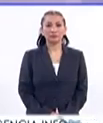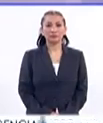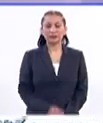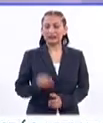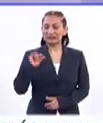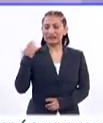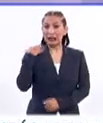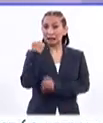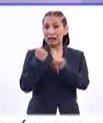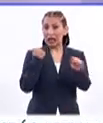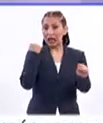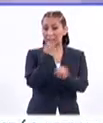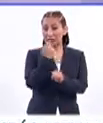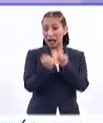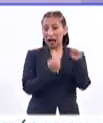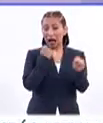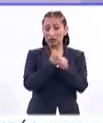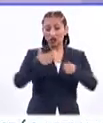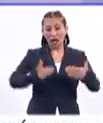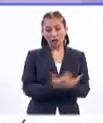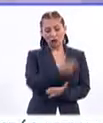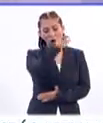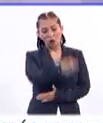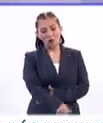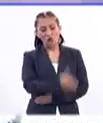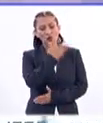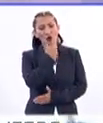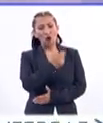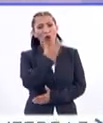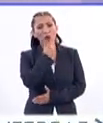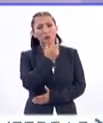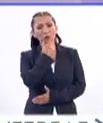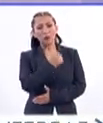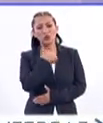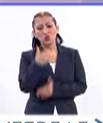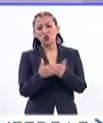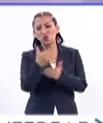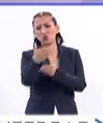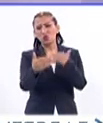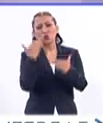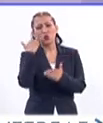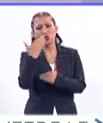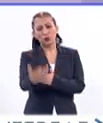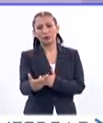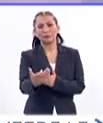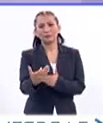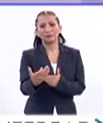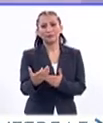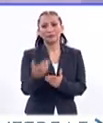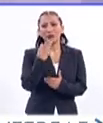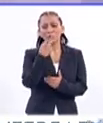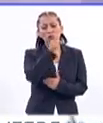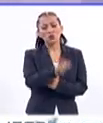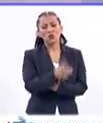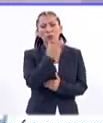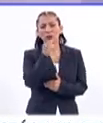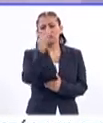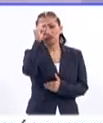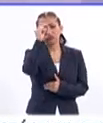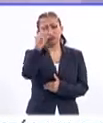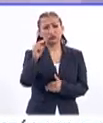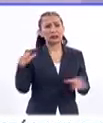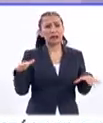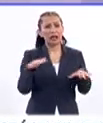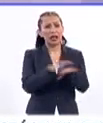Hace más de 100 años nacen de esas personas que nacen cada 500 años. Estamos hablando de uno de los intelectuales